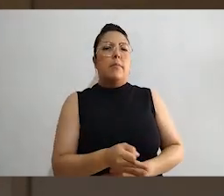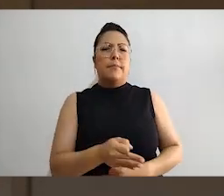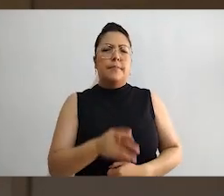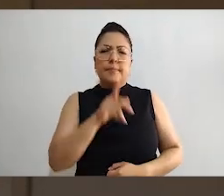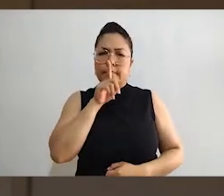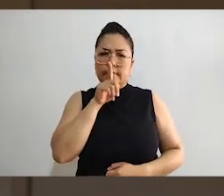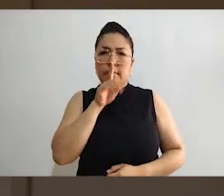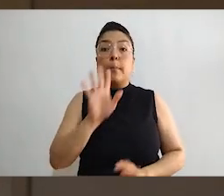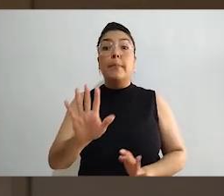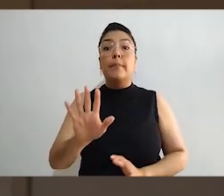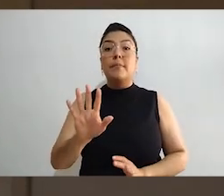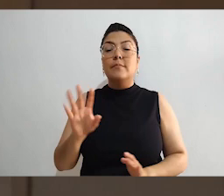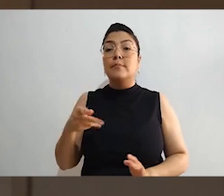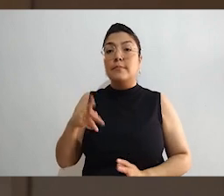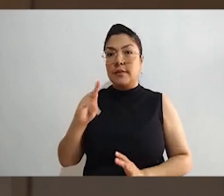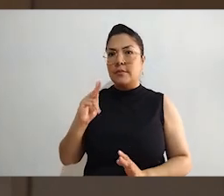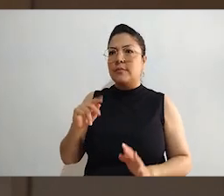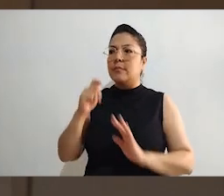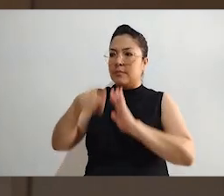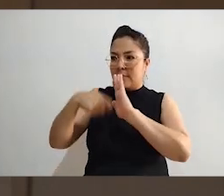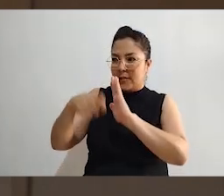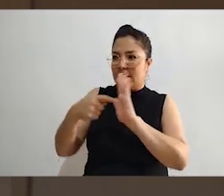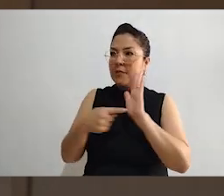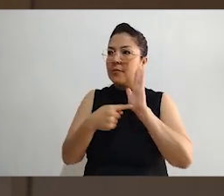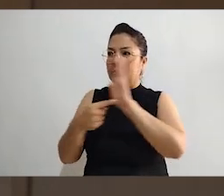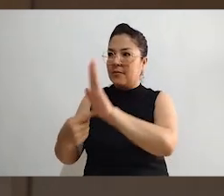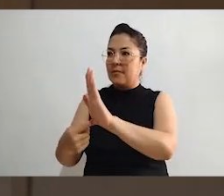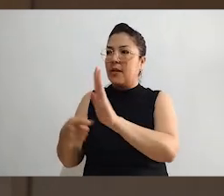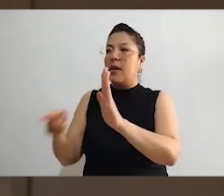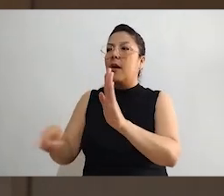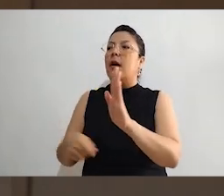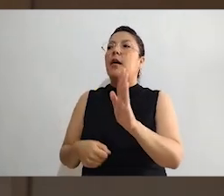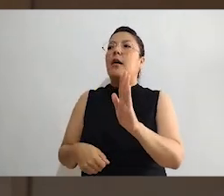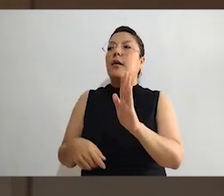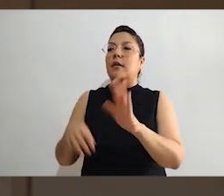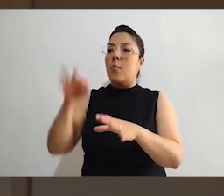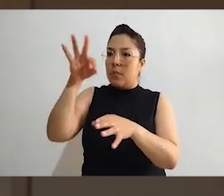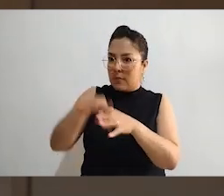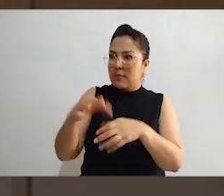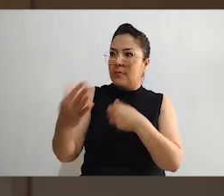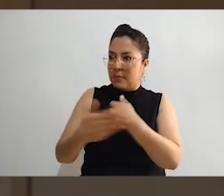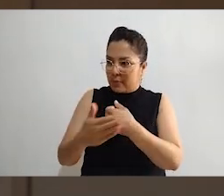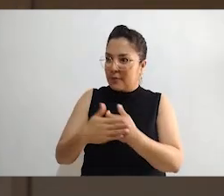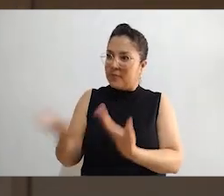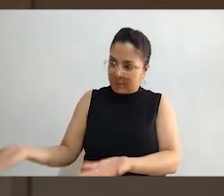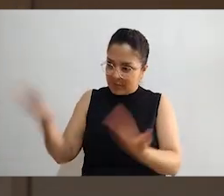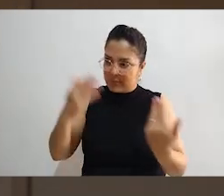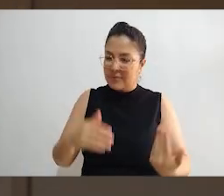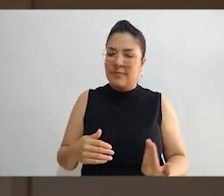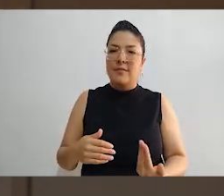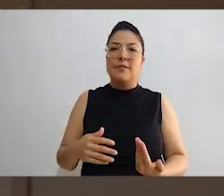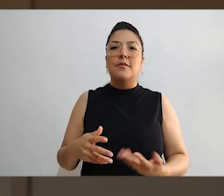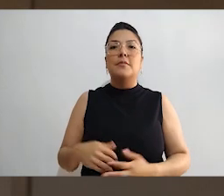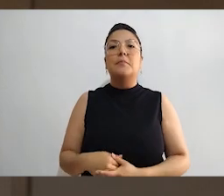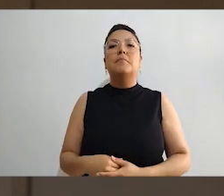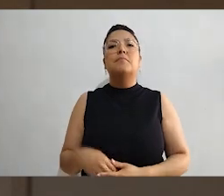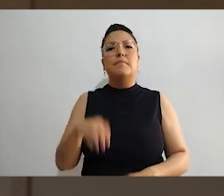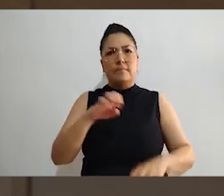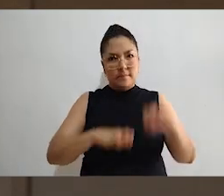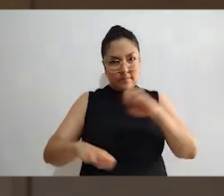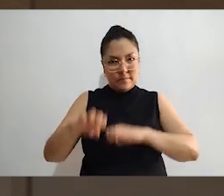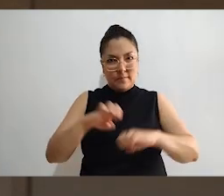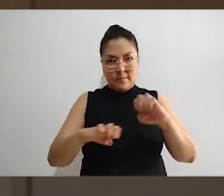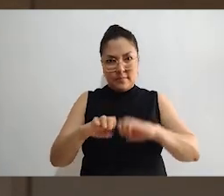era que supieran que había un proceso electoral y que además fueran a votar. Entonces, los